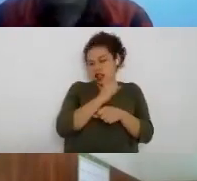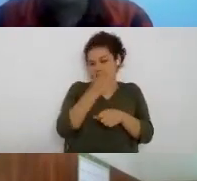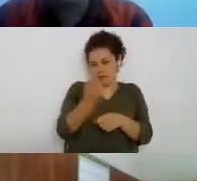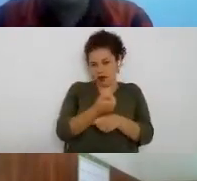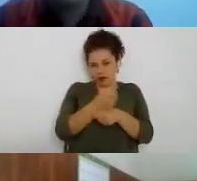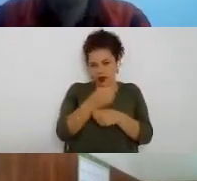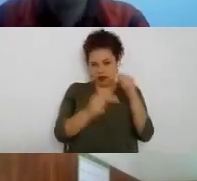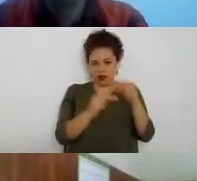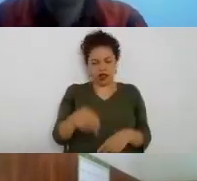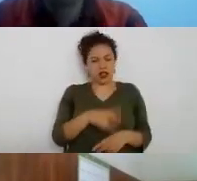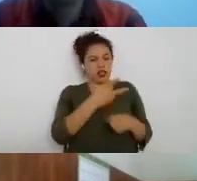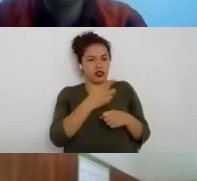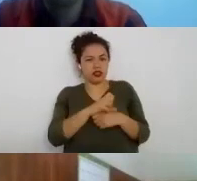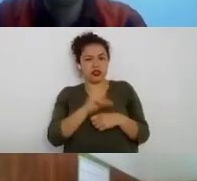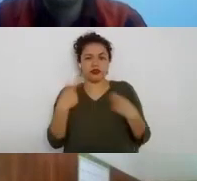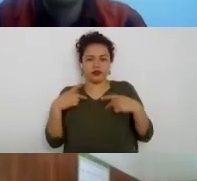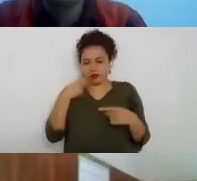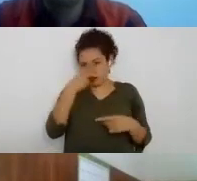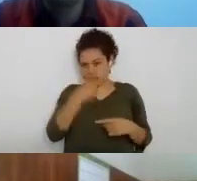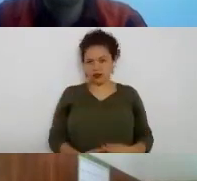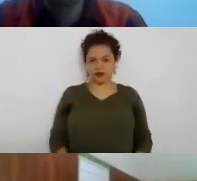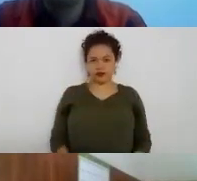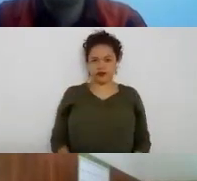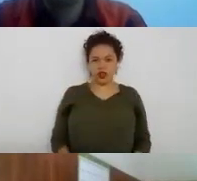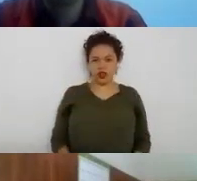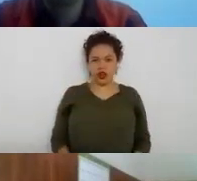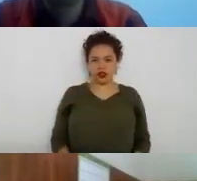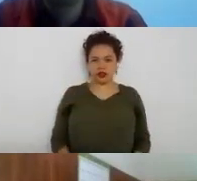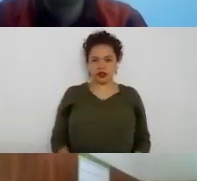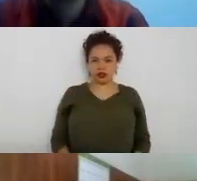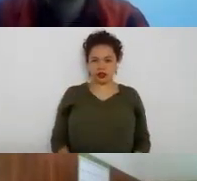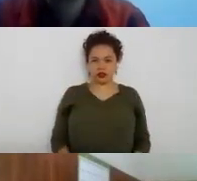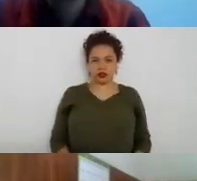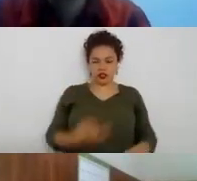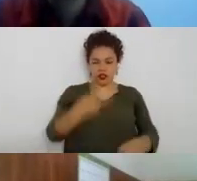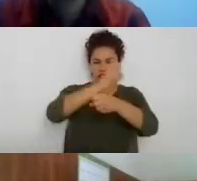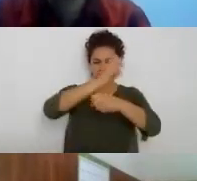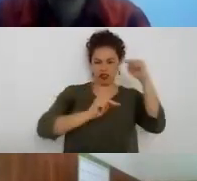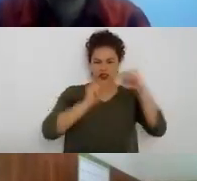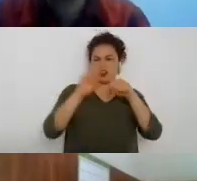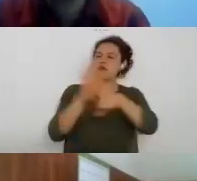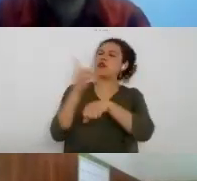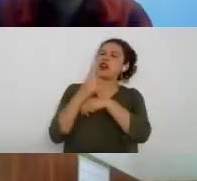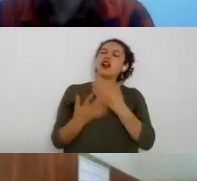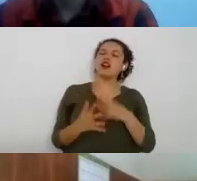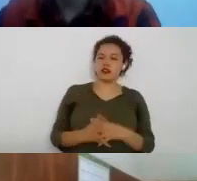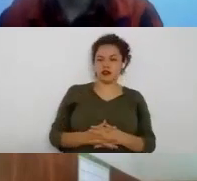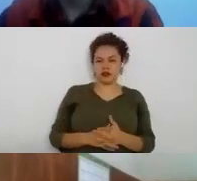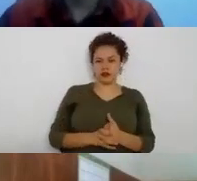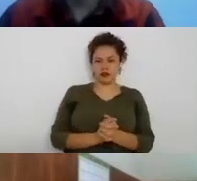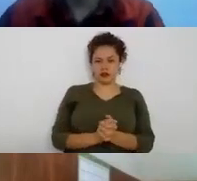Segundo. Alguien por aquí había comentado que la de segundo grado. ¿Por qué?